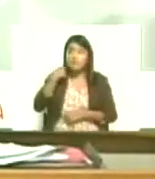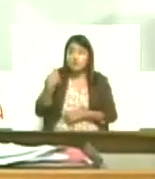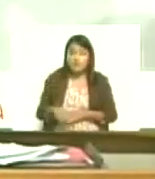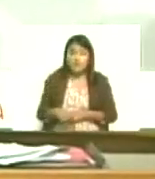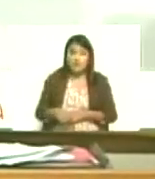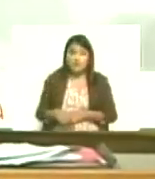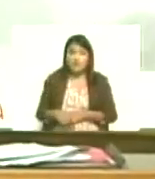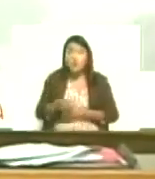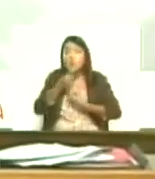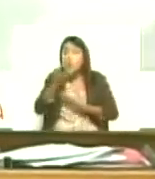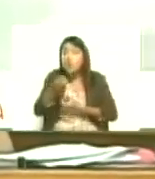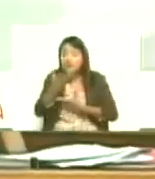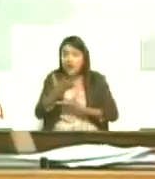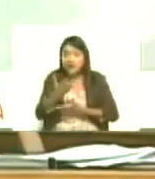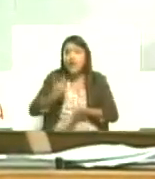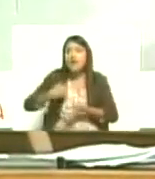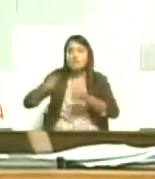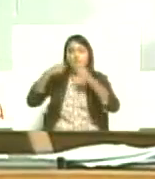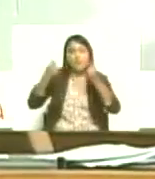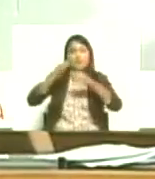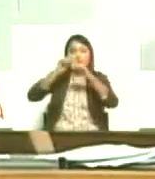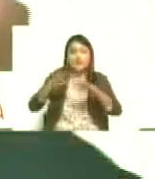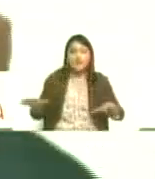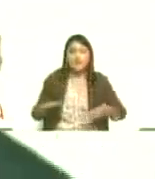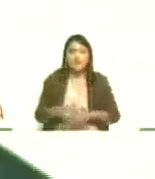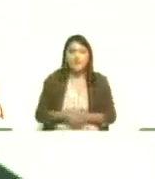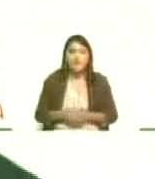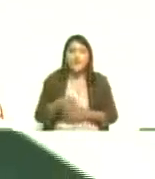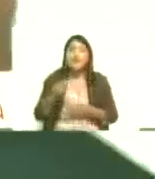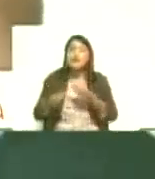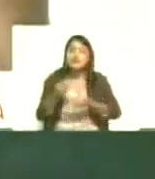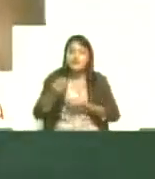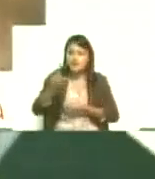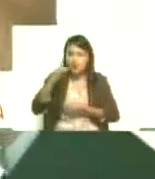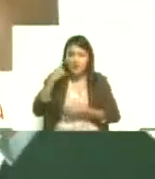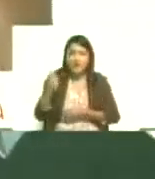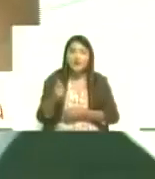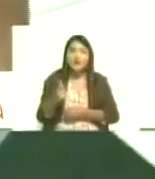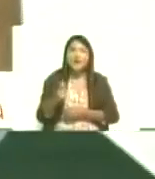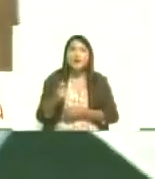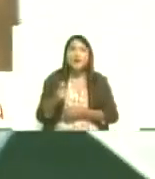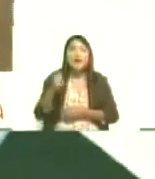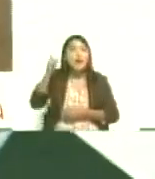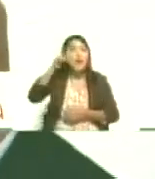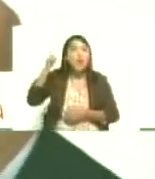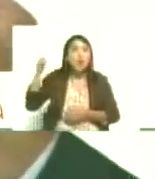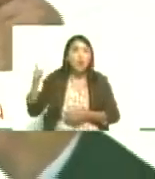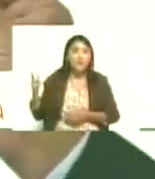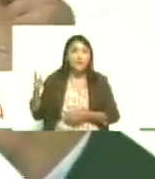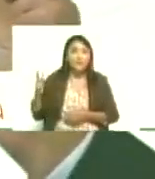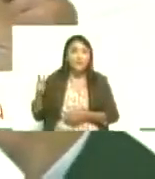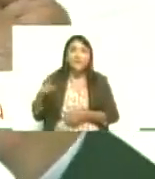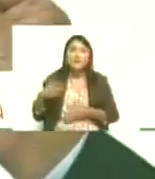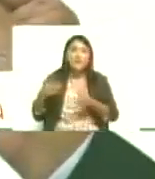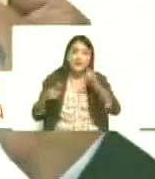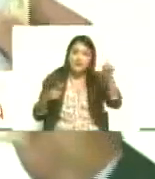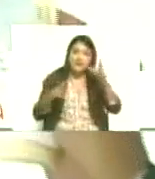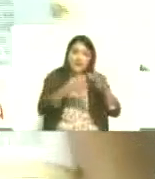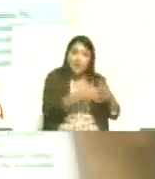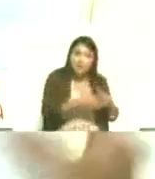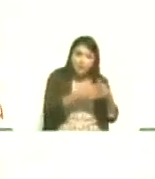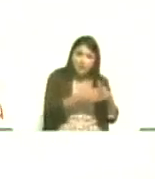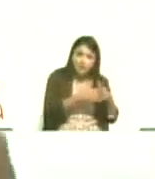arteras maniobras que se realizaron en Londres entre funcionarios estadounidenses